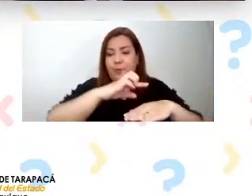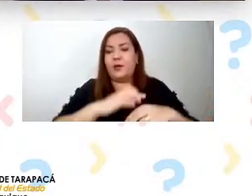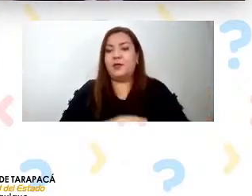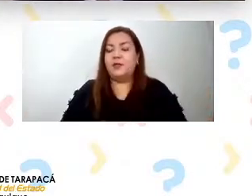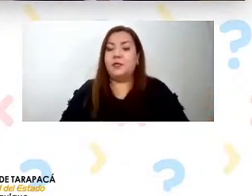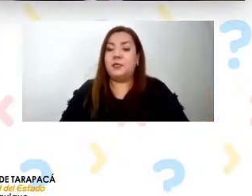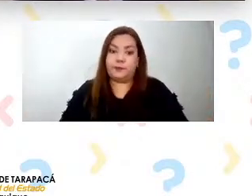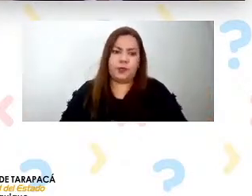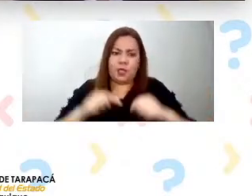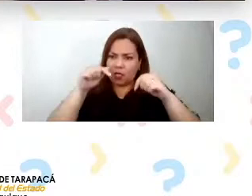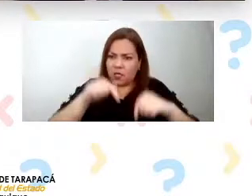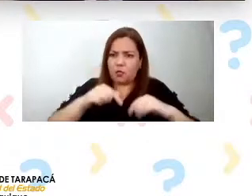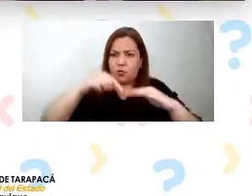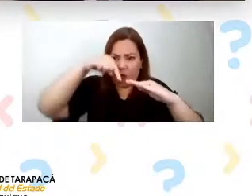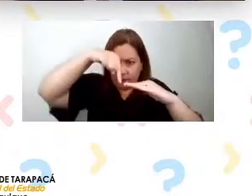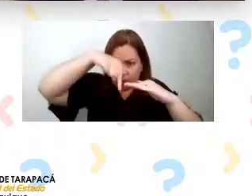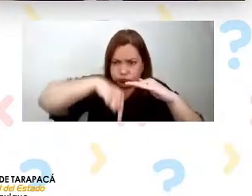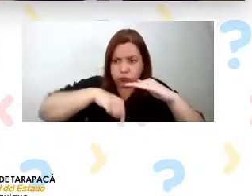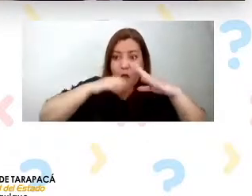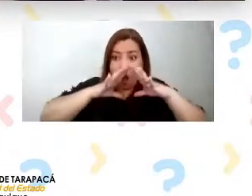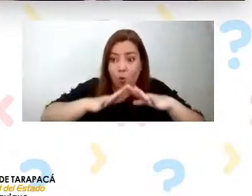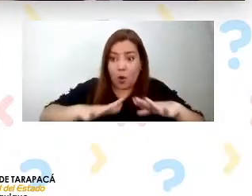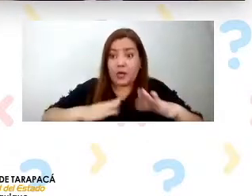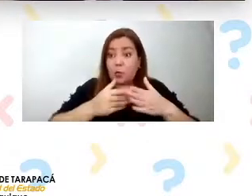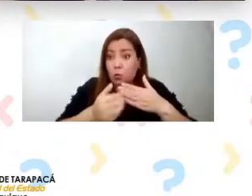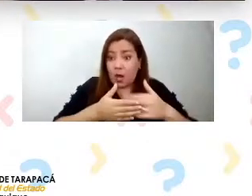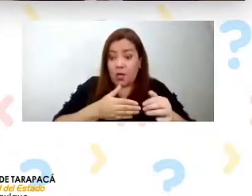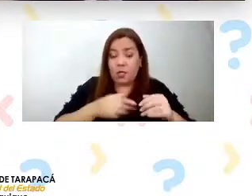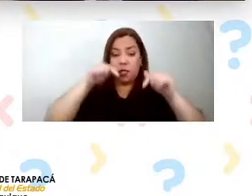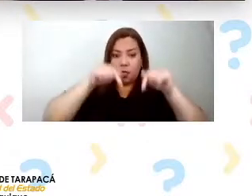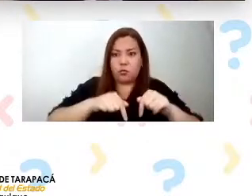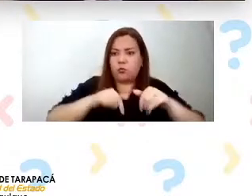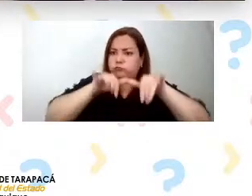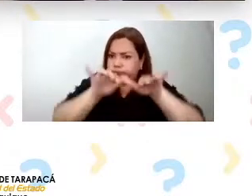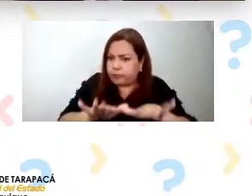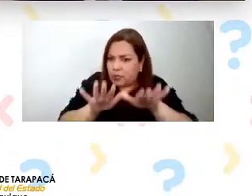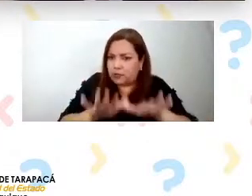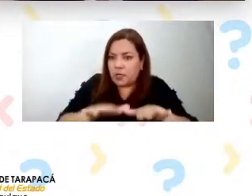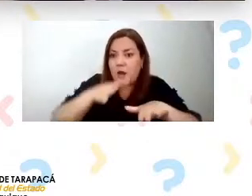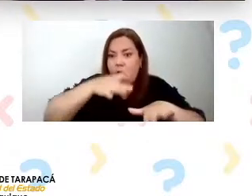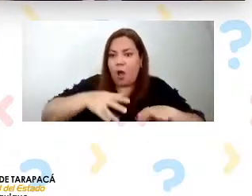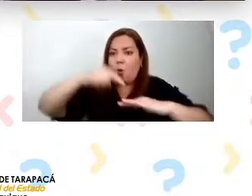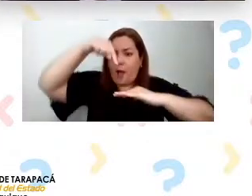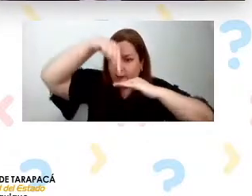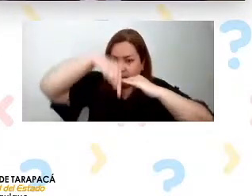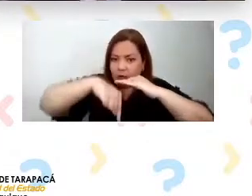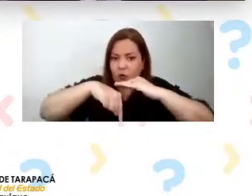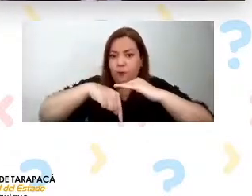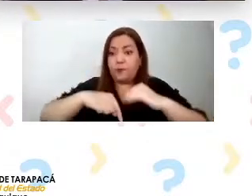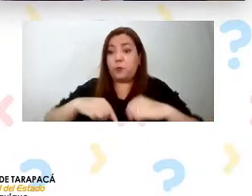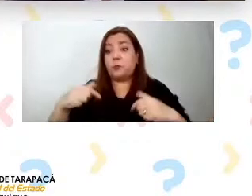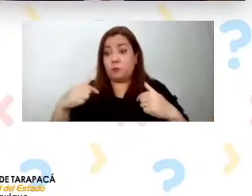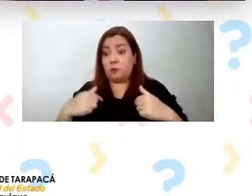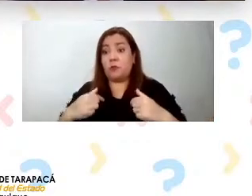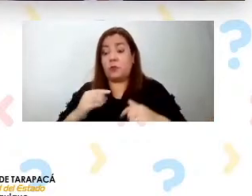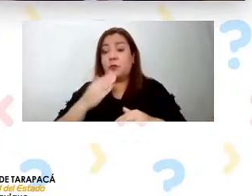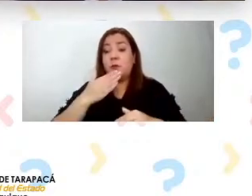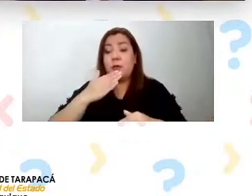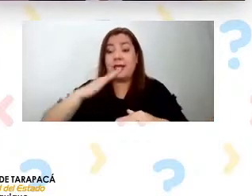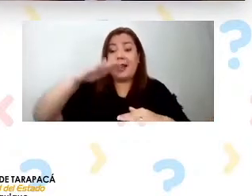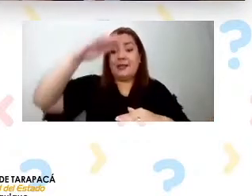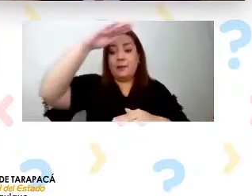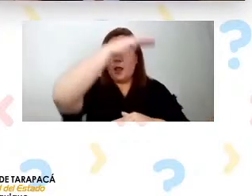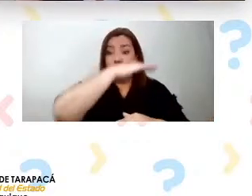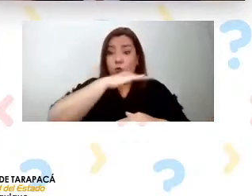estos acuíferos que mantienen las aguas subterráneas, vean acá uno también en el altiplano, son, ¿no es